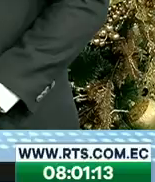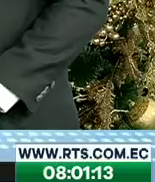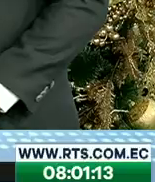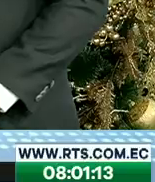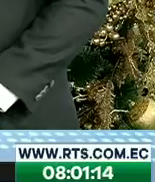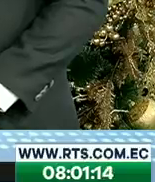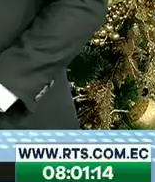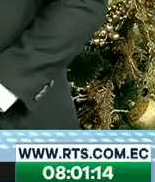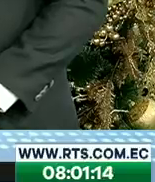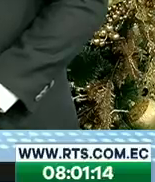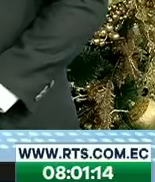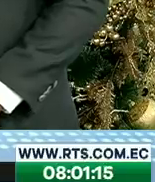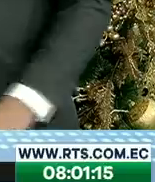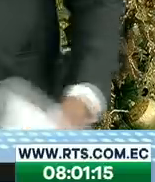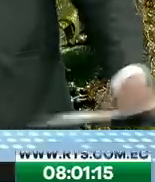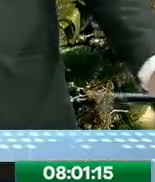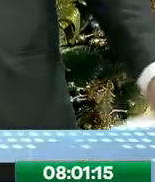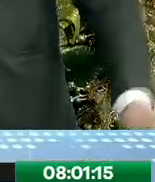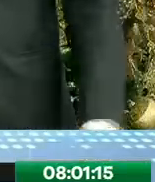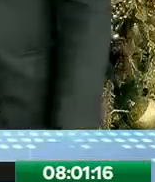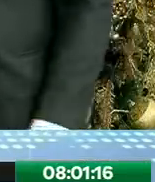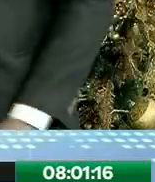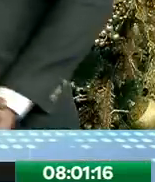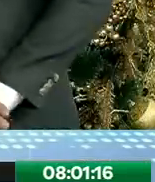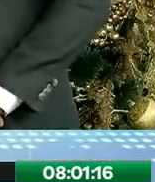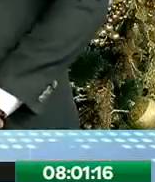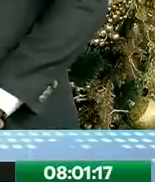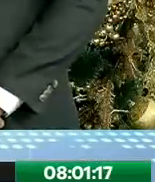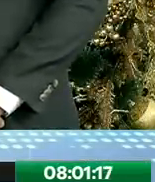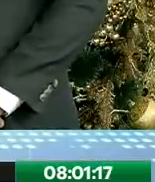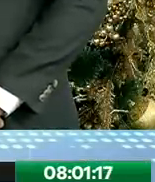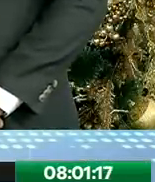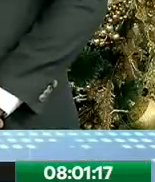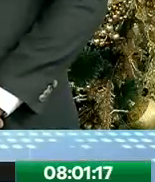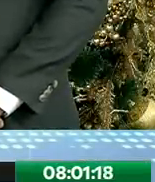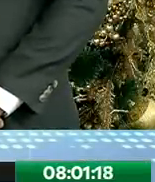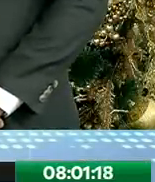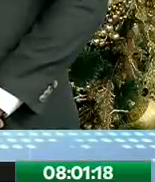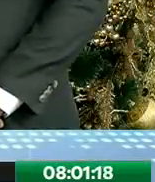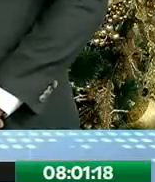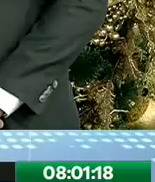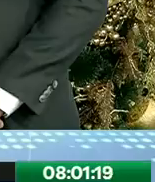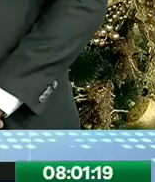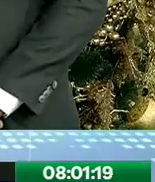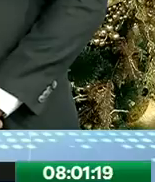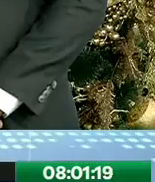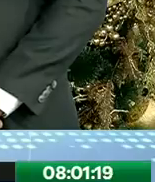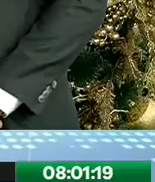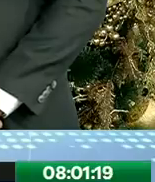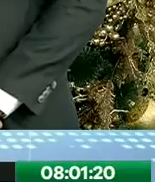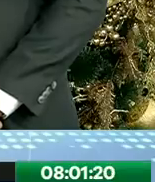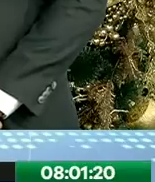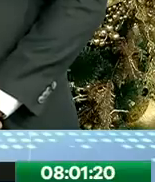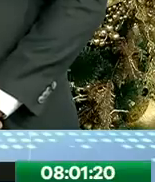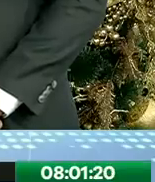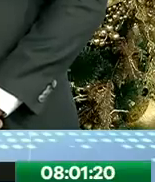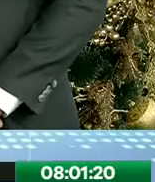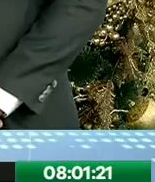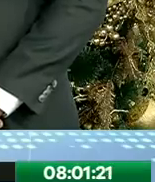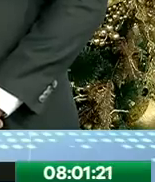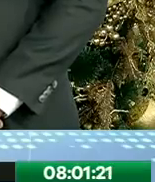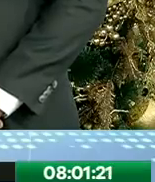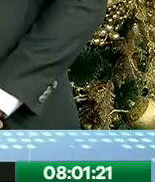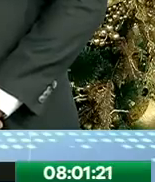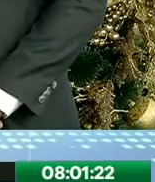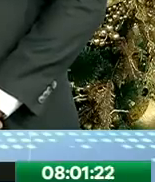error del arquero, que es uno de los mejores arqueros del país, Dreher. Y yo creo que la hinchada no le reclama por el respeto que le tiene, porque se ha